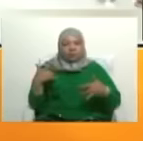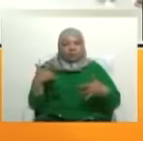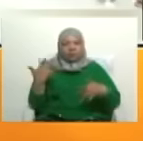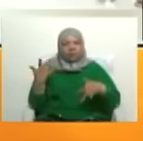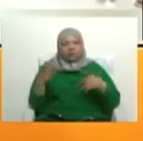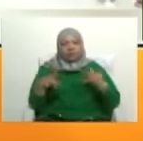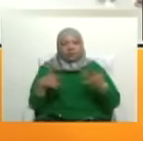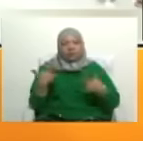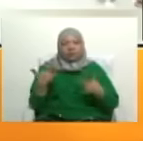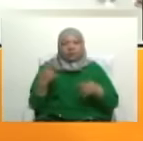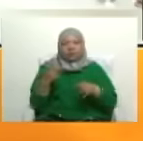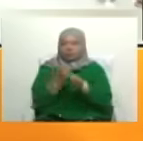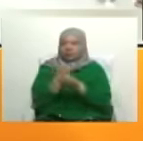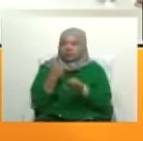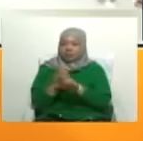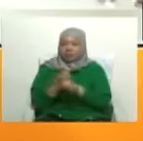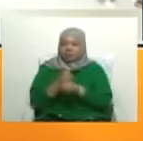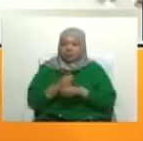cinco eventos de conspiración extrema.